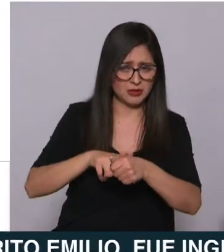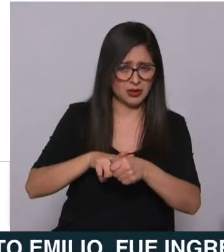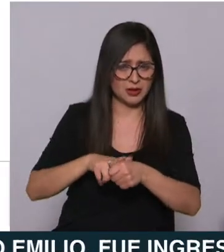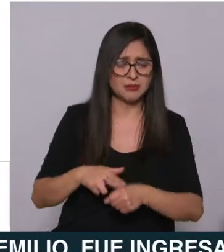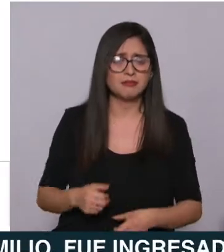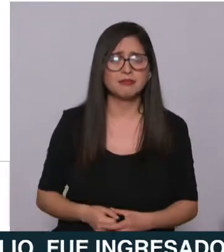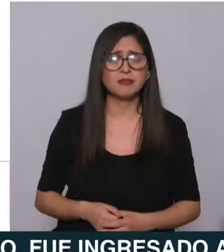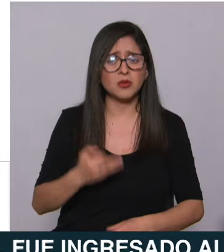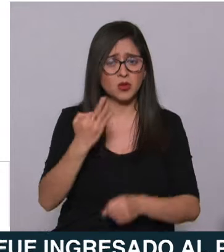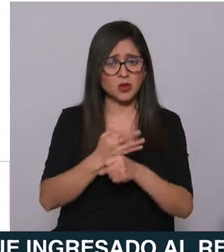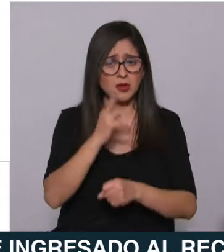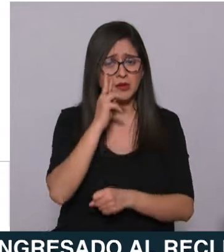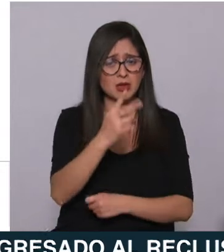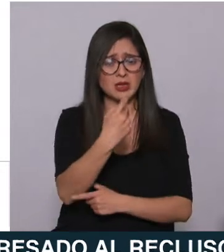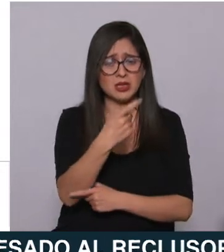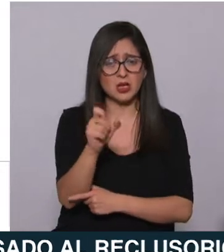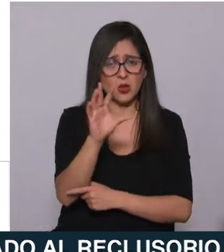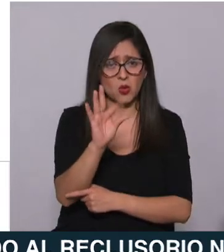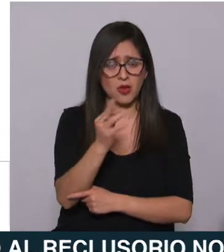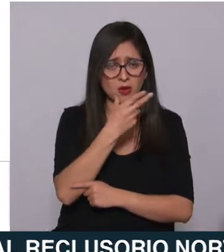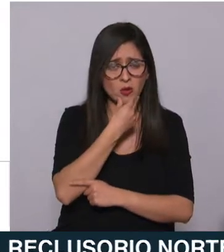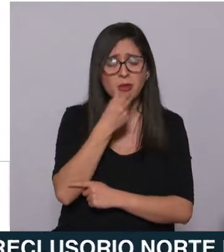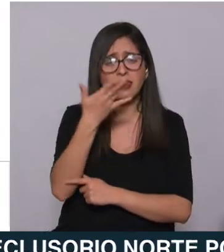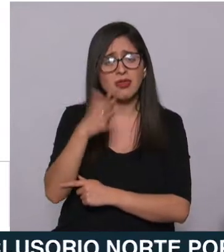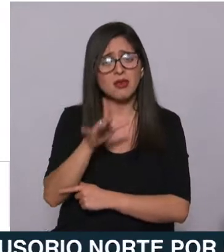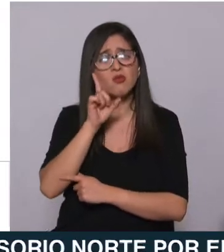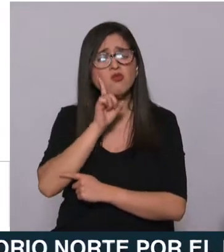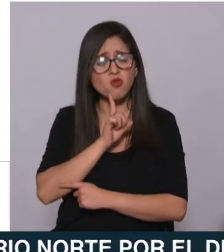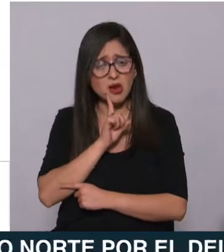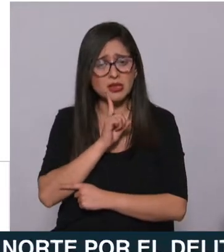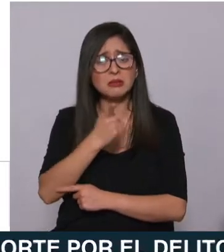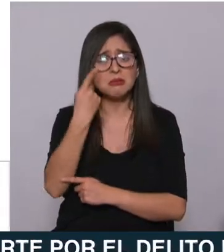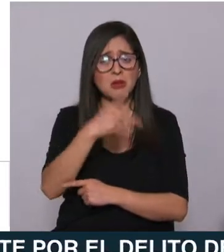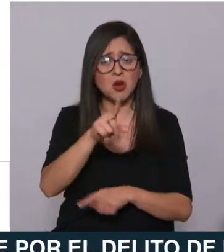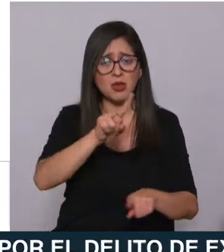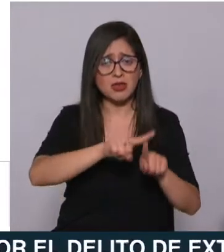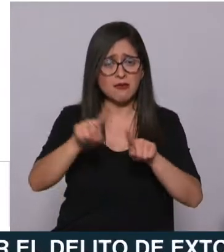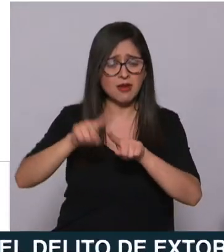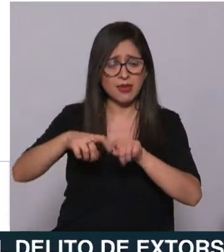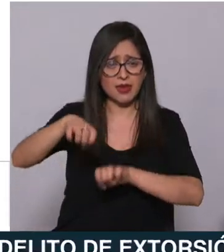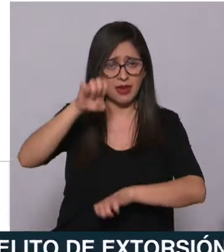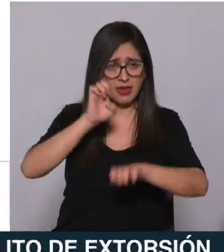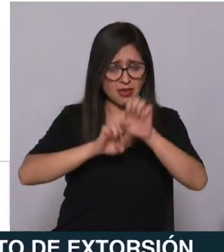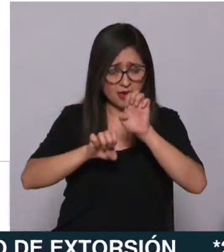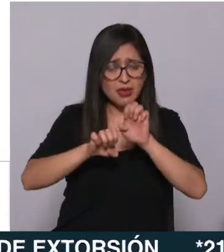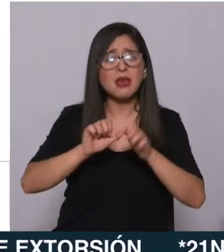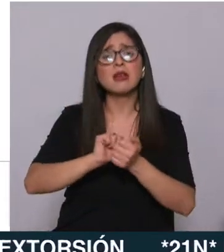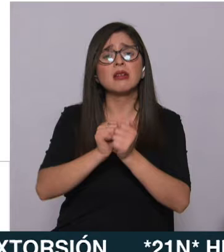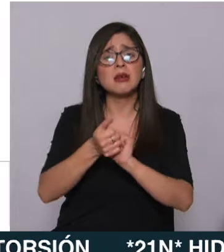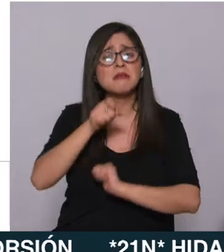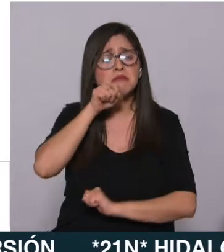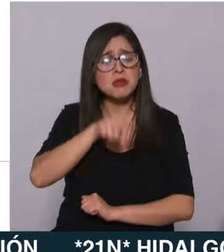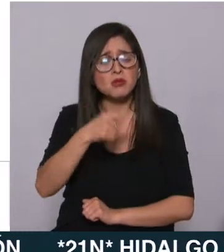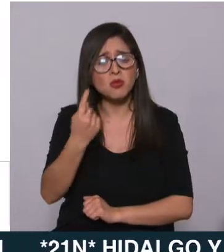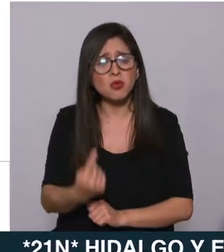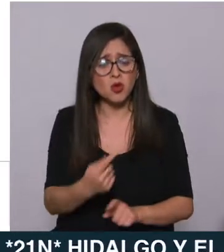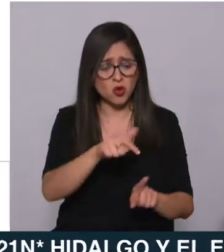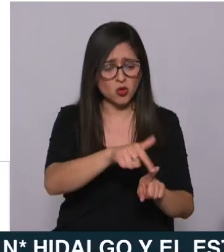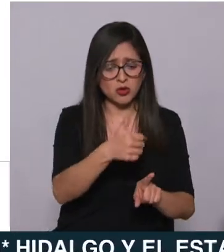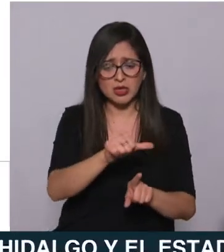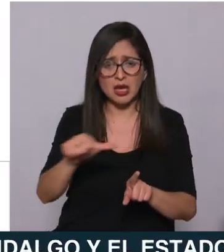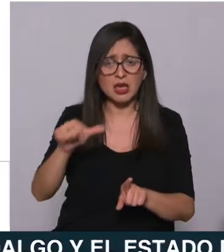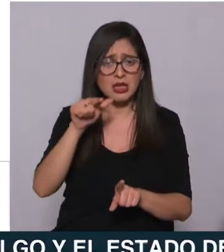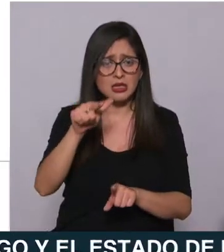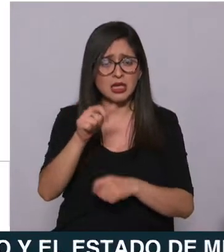fueron 140 hombres y 10 mujeres, pero que tenemos de diferentes rangos de edad, incluso menores de edad de 12 a 17 años